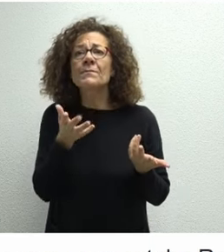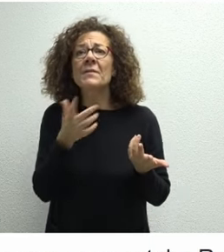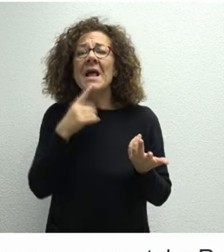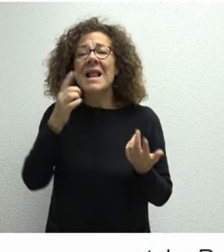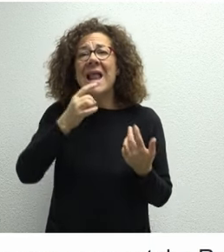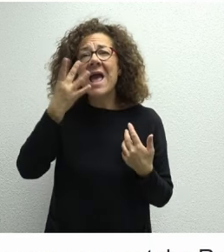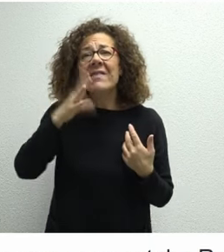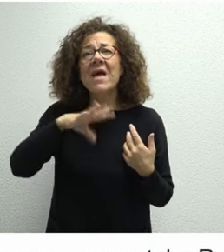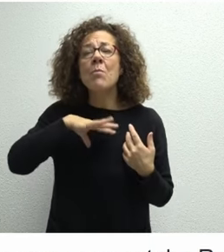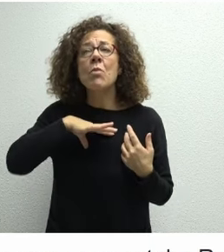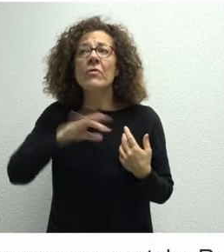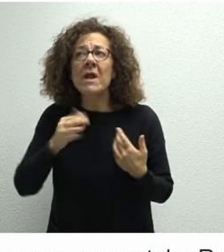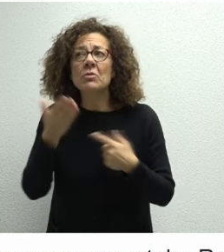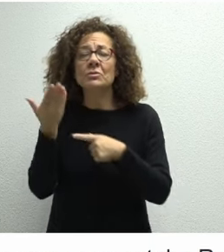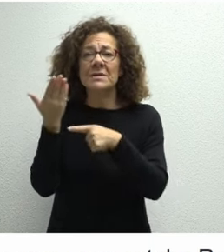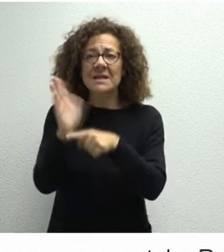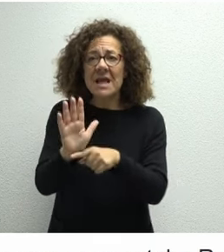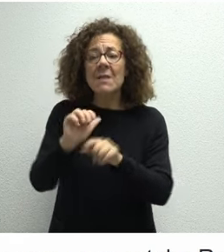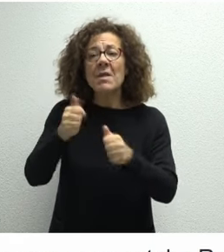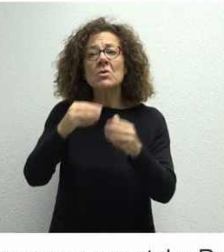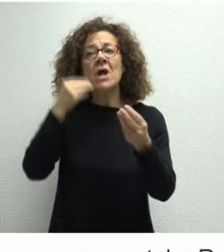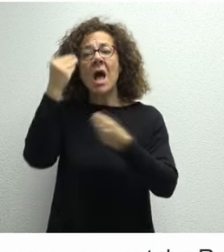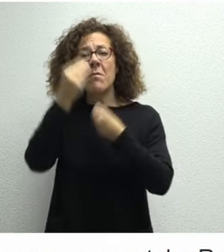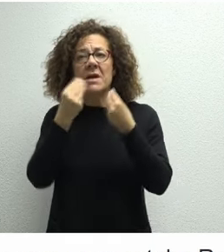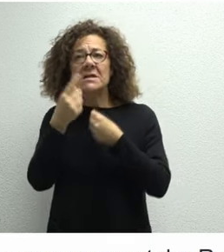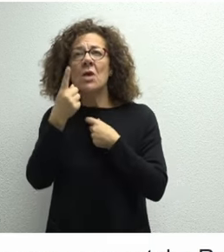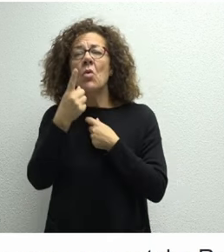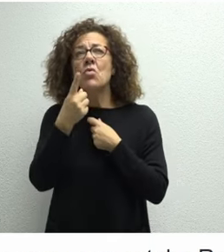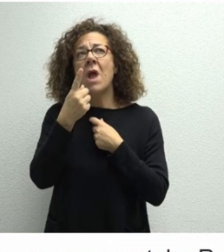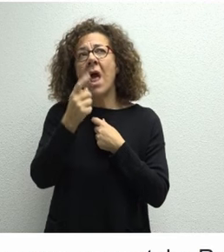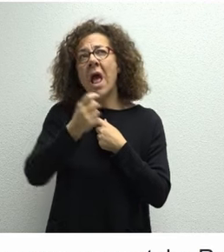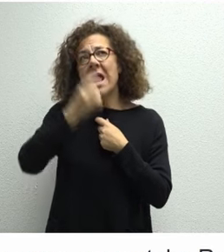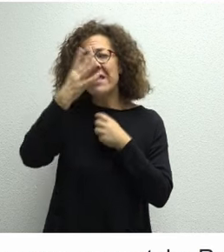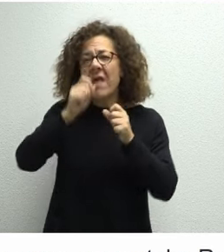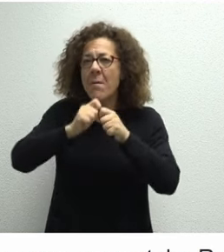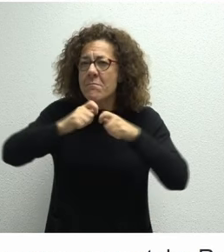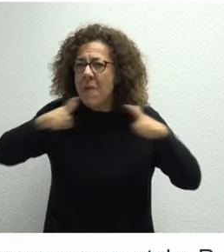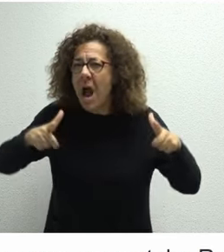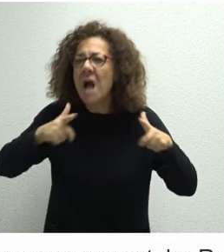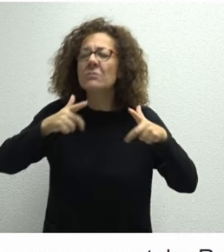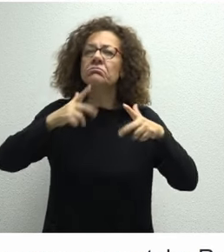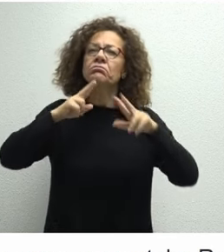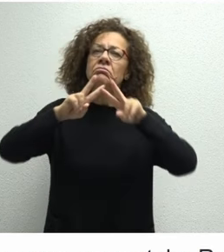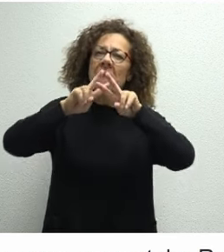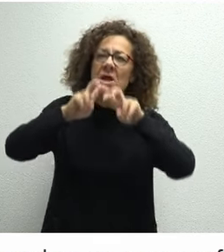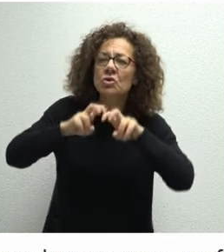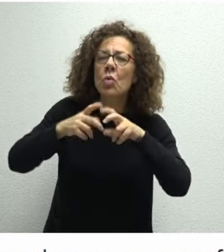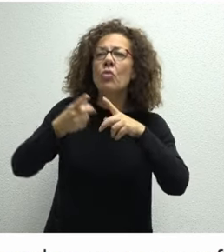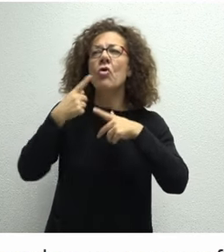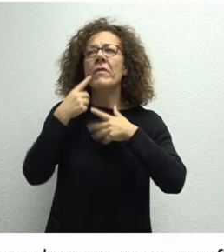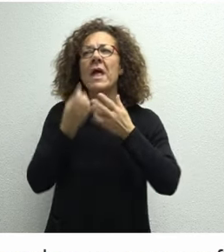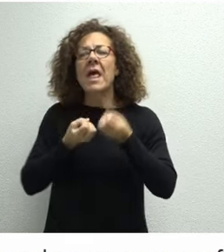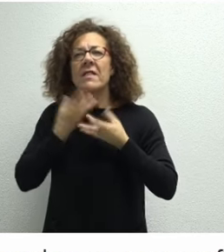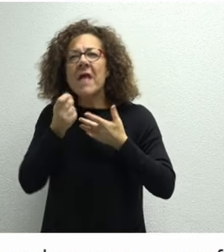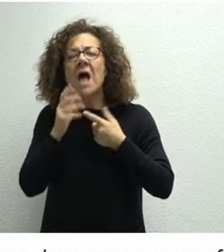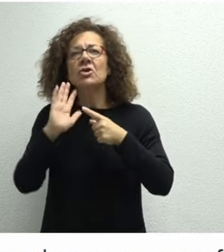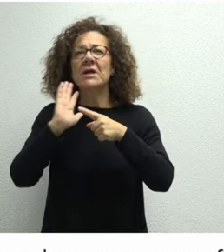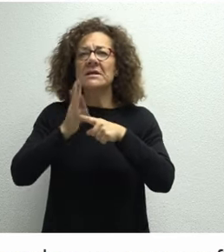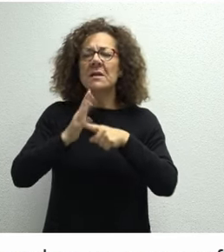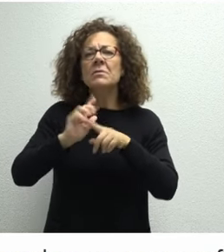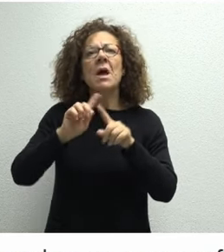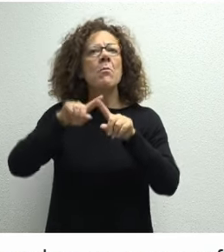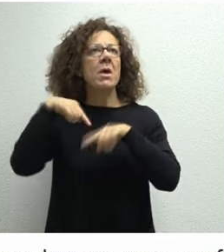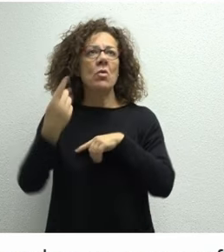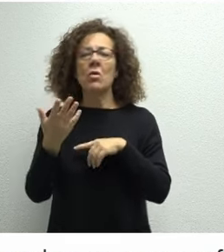idea no podríamos plantear empezamos a pensar un poco en idea un poco más Macro no hacer un estudio un análisis de datos en Castilla la Mancha pero luego